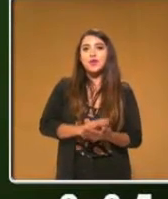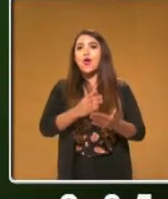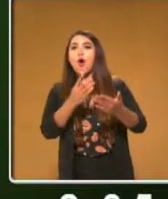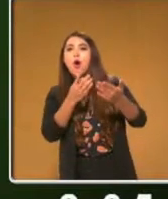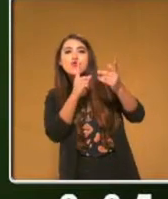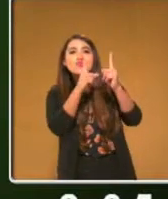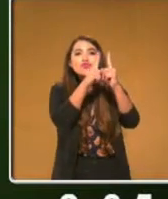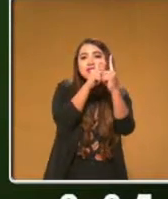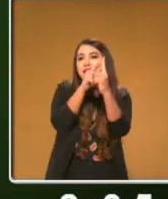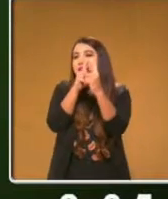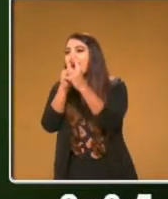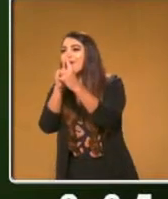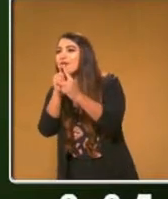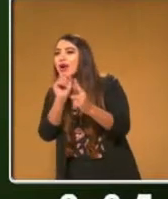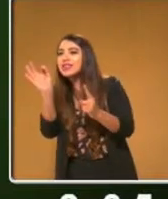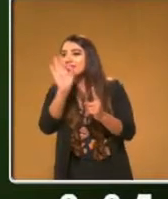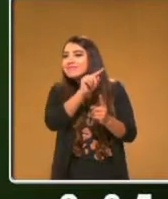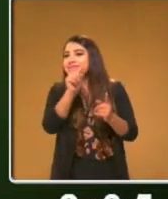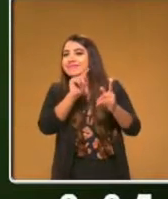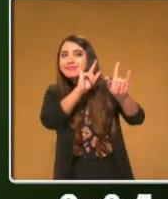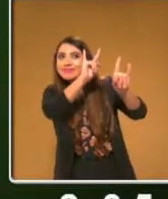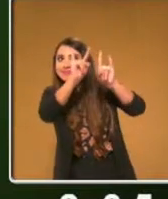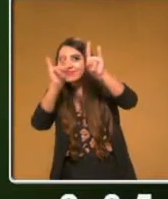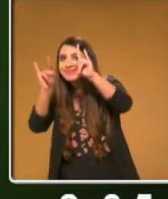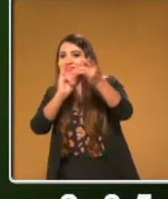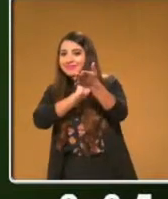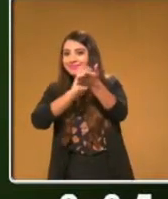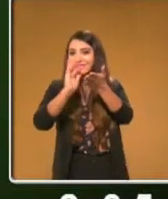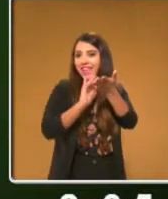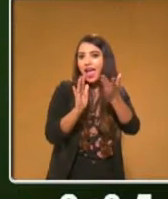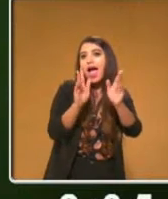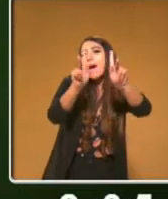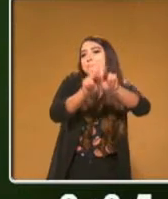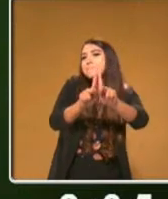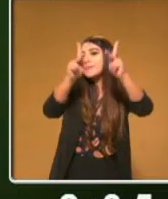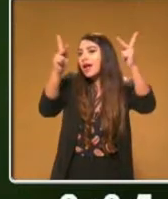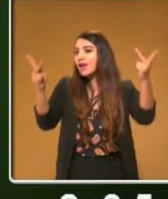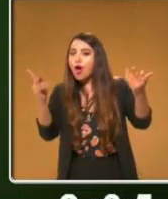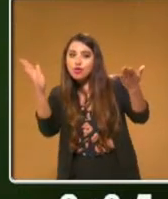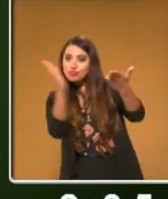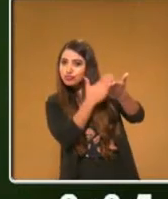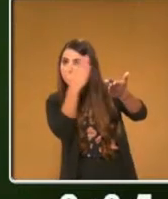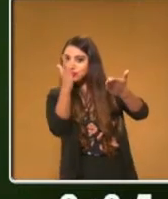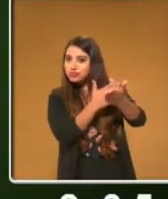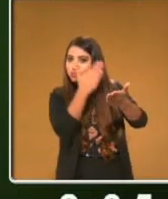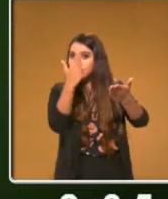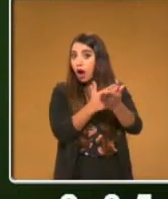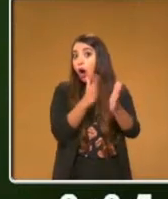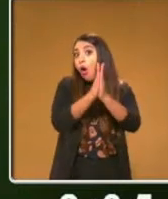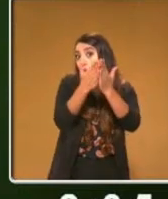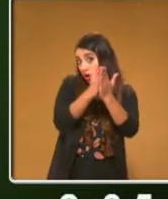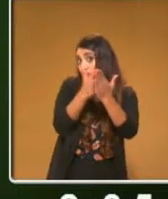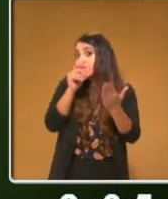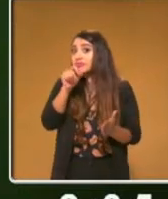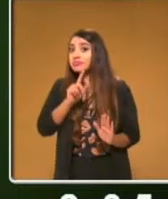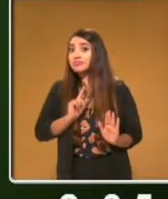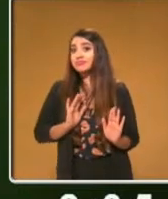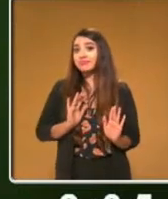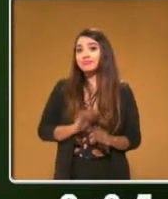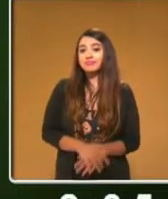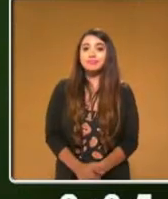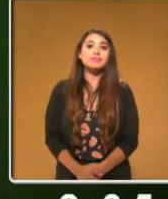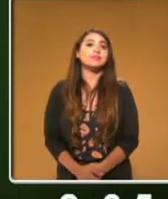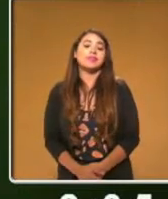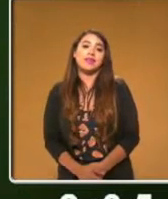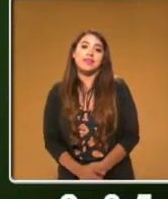que ustedes han leído en algún periódico, en alguna revista o en sus libros de texto. Vamos a ver